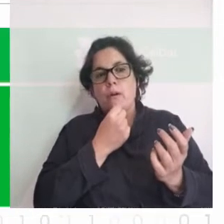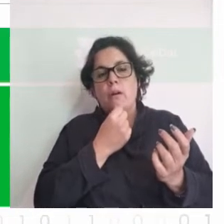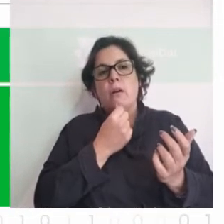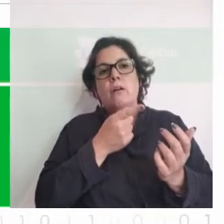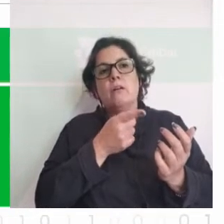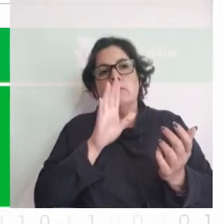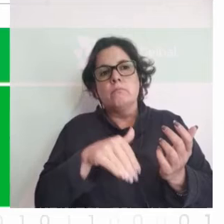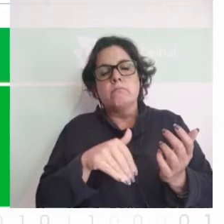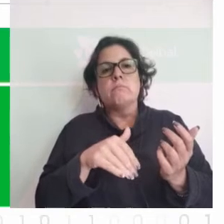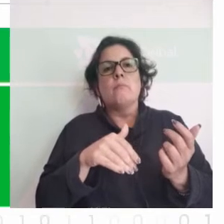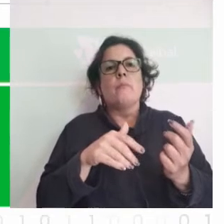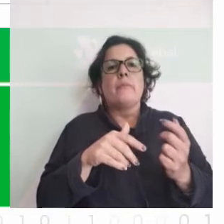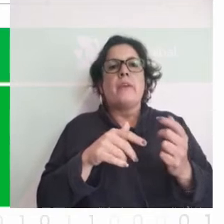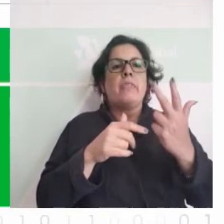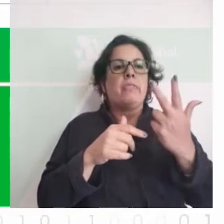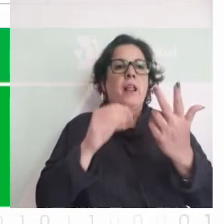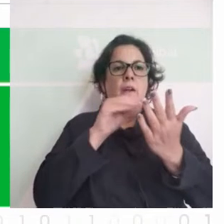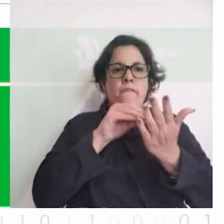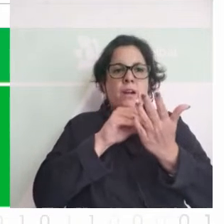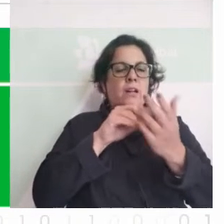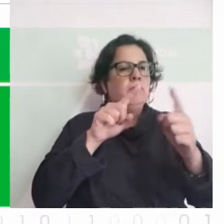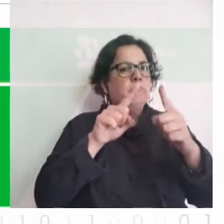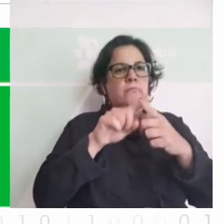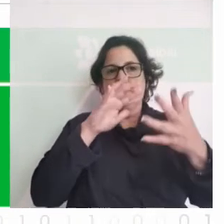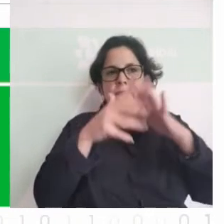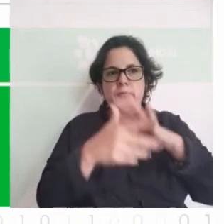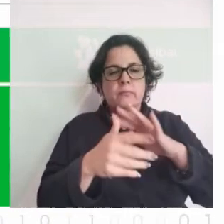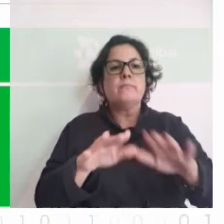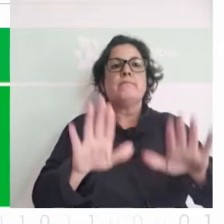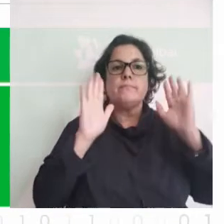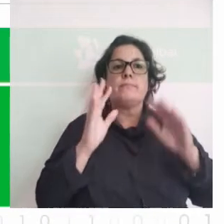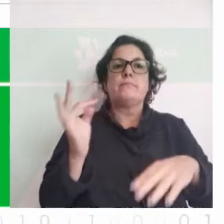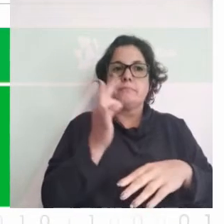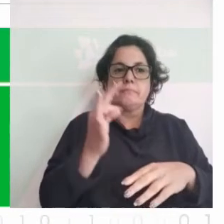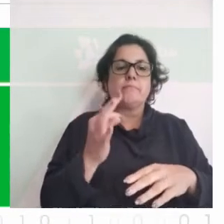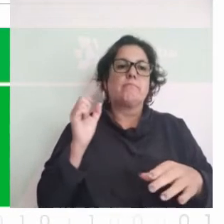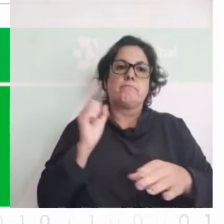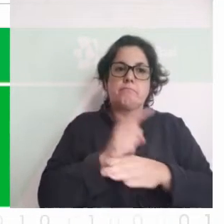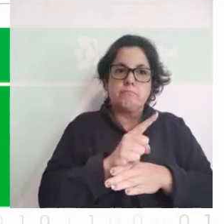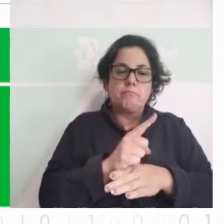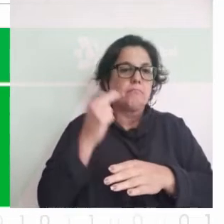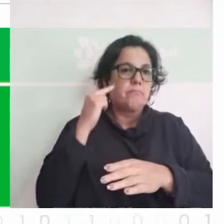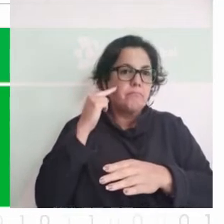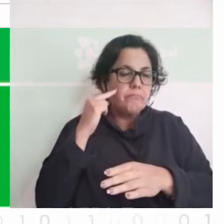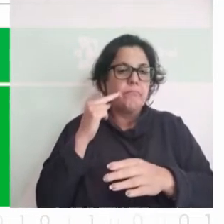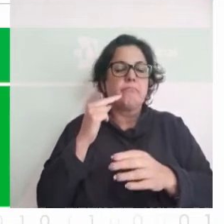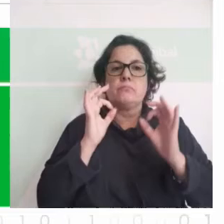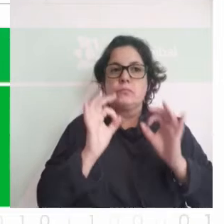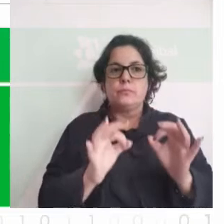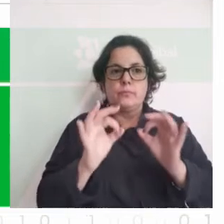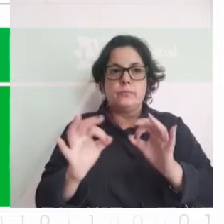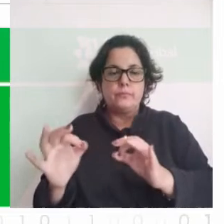serían tratada 3 veces de la misma forma. Antes de cada taller recibiría un recordatorio similar. Acá